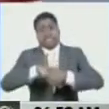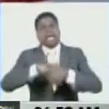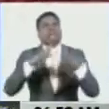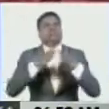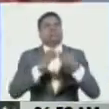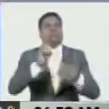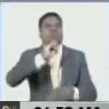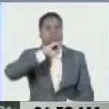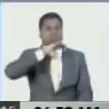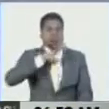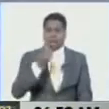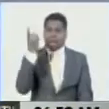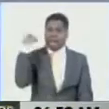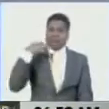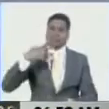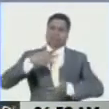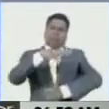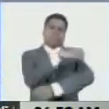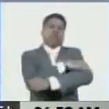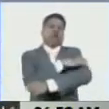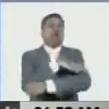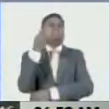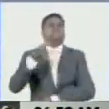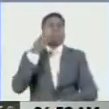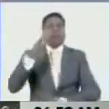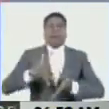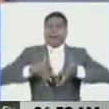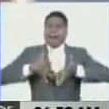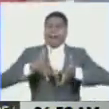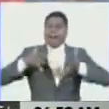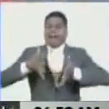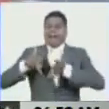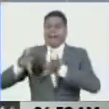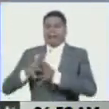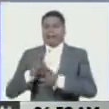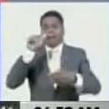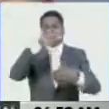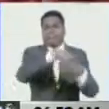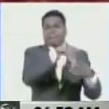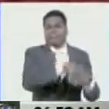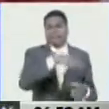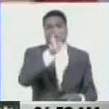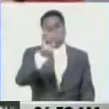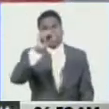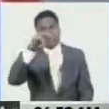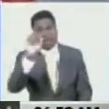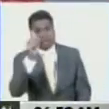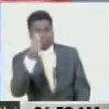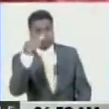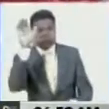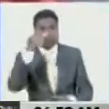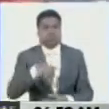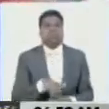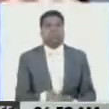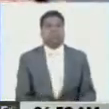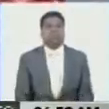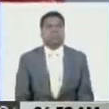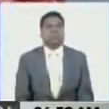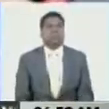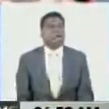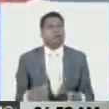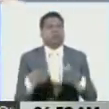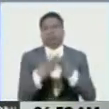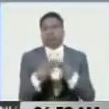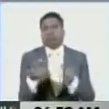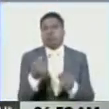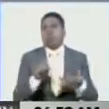histórica para ellos en diciembre del año 2015 no pudieron conquistar el poder, a pesar de que contaban con todos los recursos y